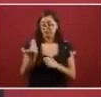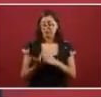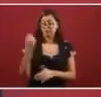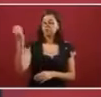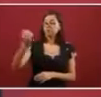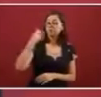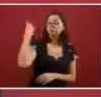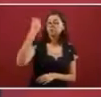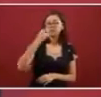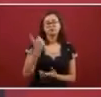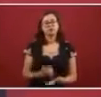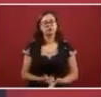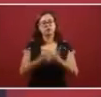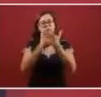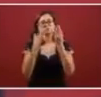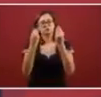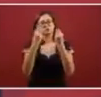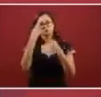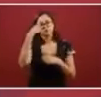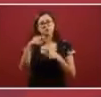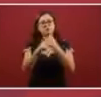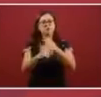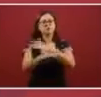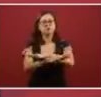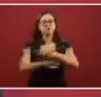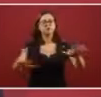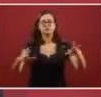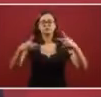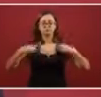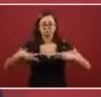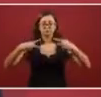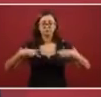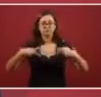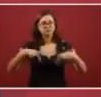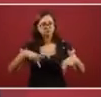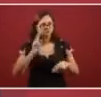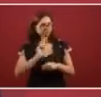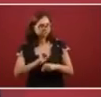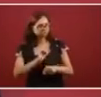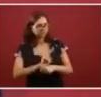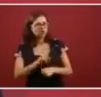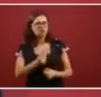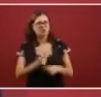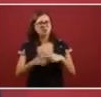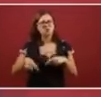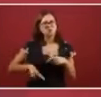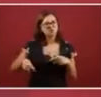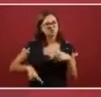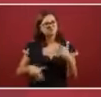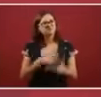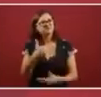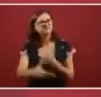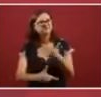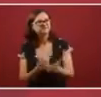ayudan a informar para que la gente sepa cómo va el gobierno, ayudan